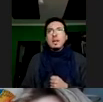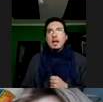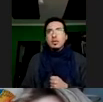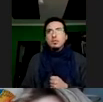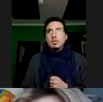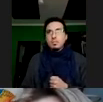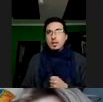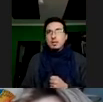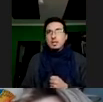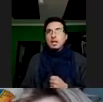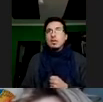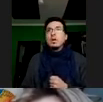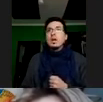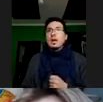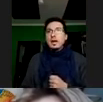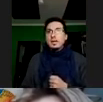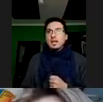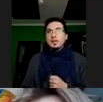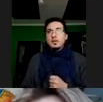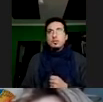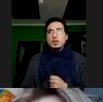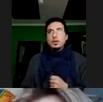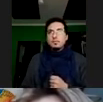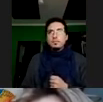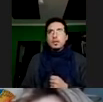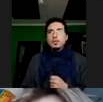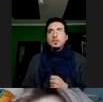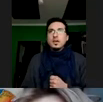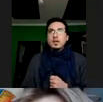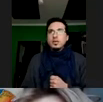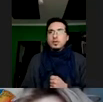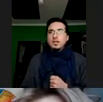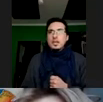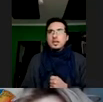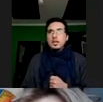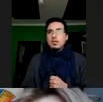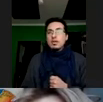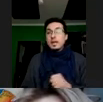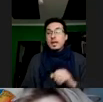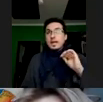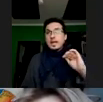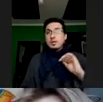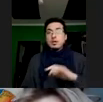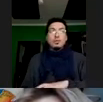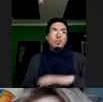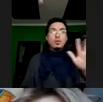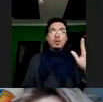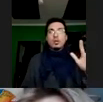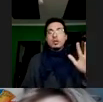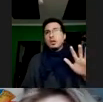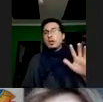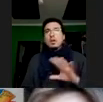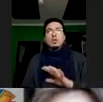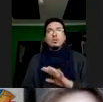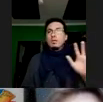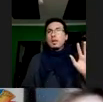el pilar del pilar metálico a esta base de hormigón. Entonces, estos detalles, chiquillos, de una manera lejana, por ejemplo, en un plano de